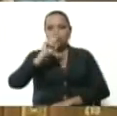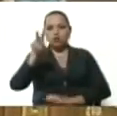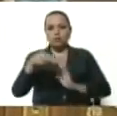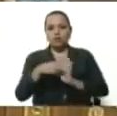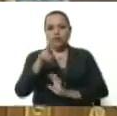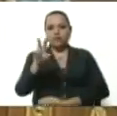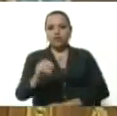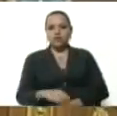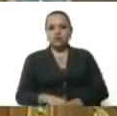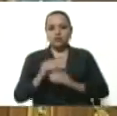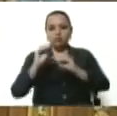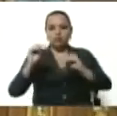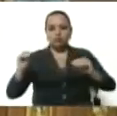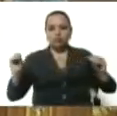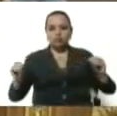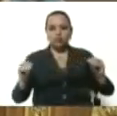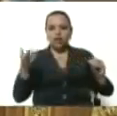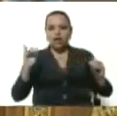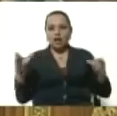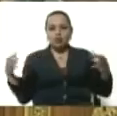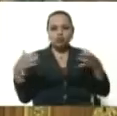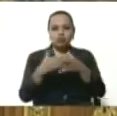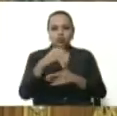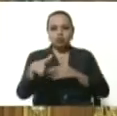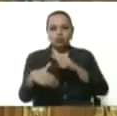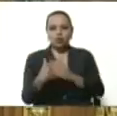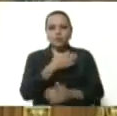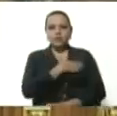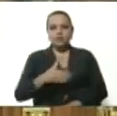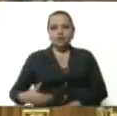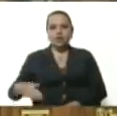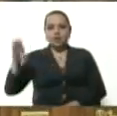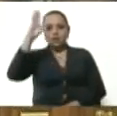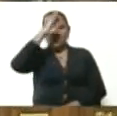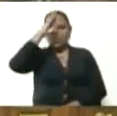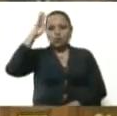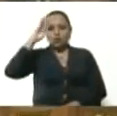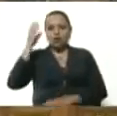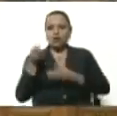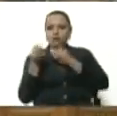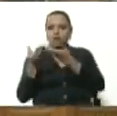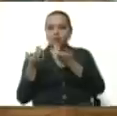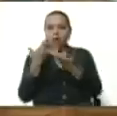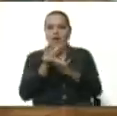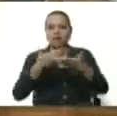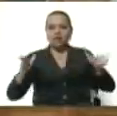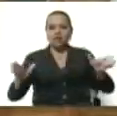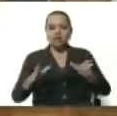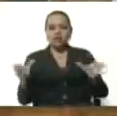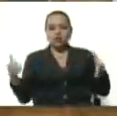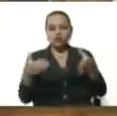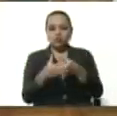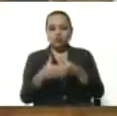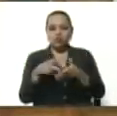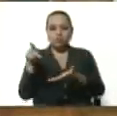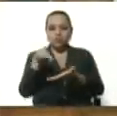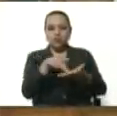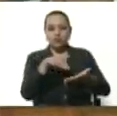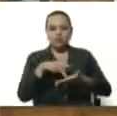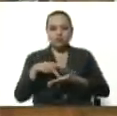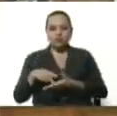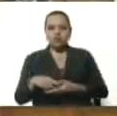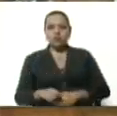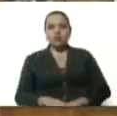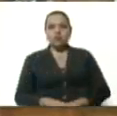Previo anuncio de la existencia del quórum reglamentario, el presidente Diosdado Cabello Rondón declaró abierta la sesión ordinaria con la asistencia del resto de